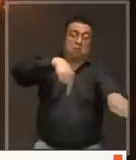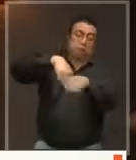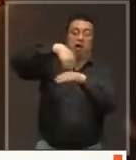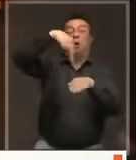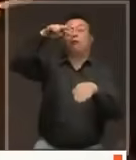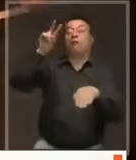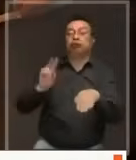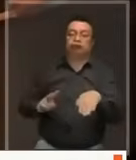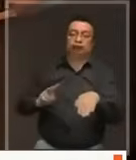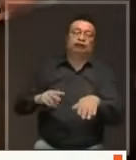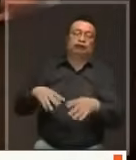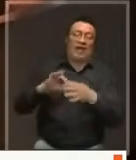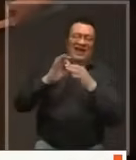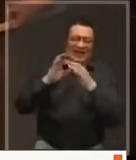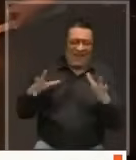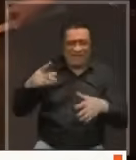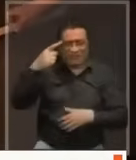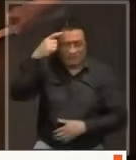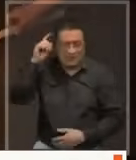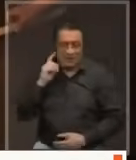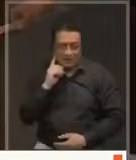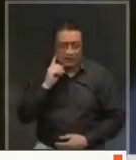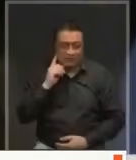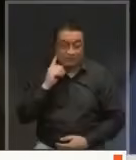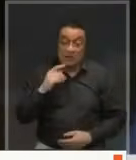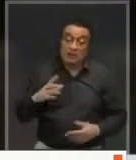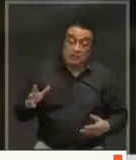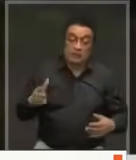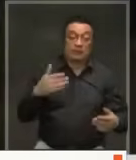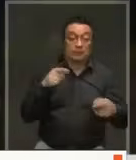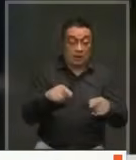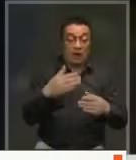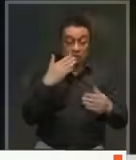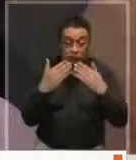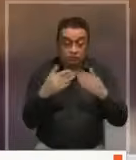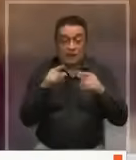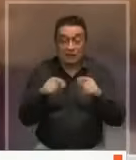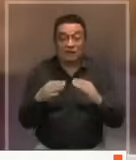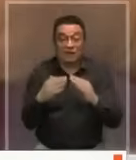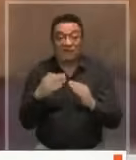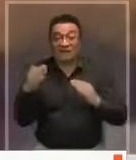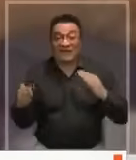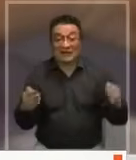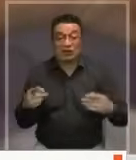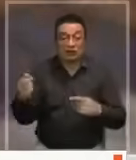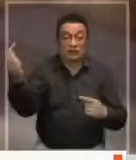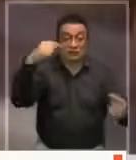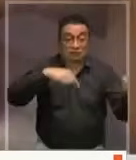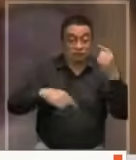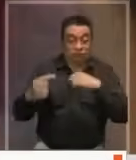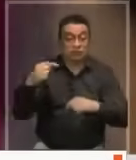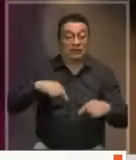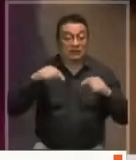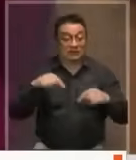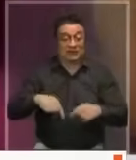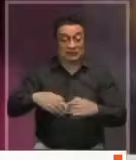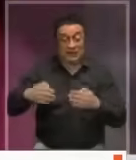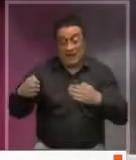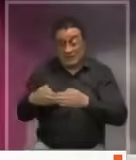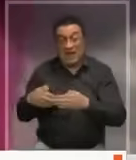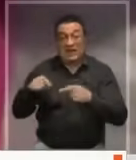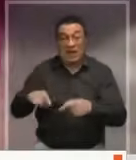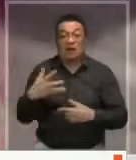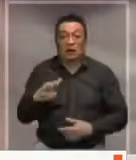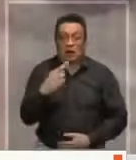finalmente gravemente herido. Según lo que hemos podido conversar en este punto con los vecinos que han llegado hasta esta intersección,